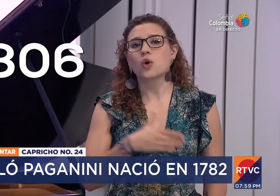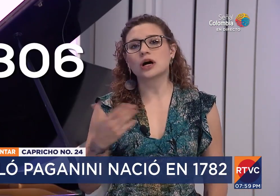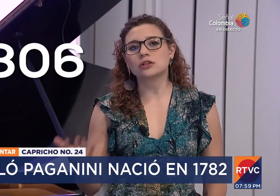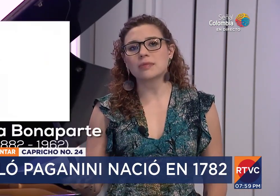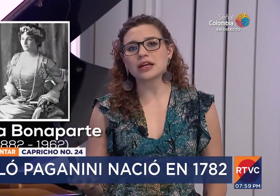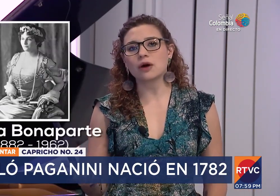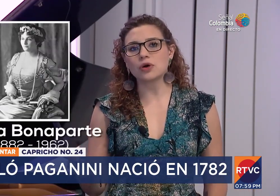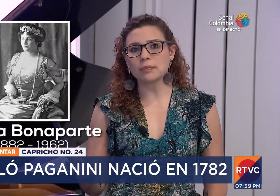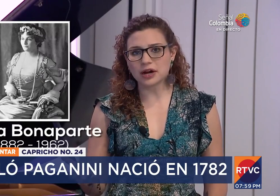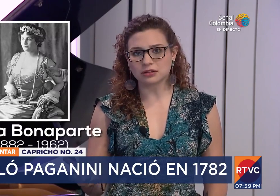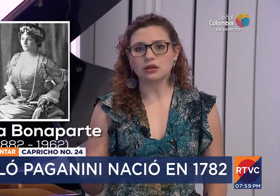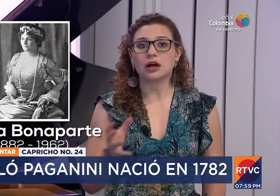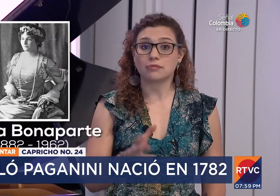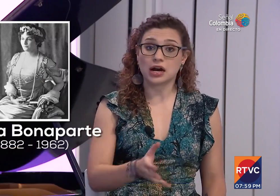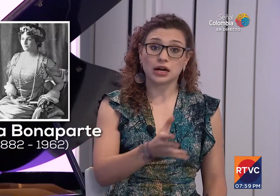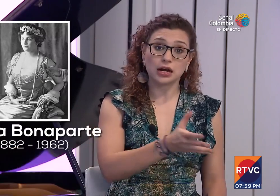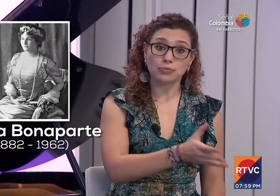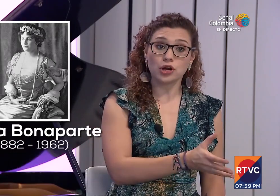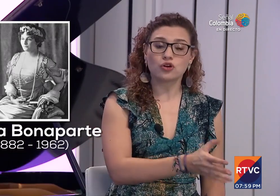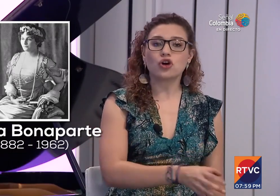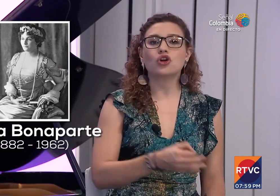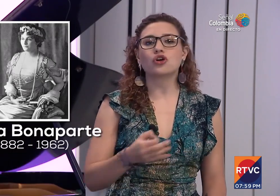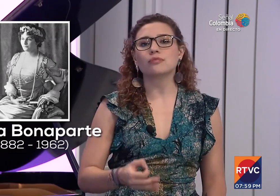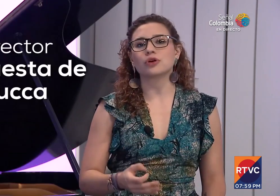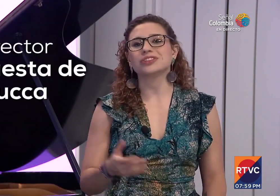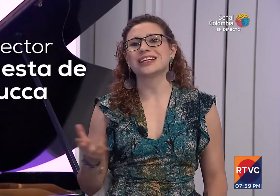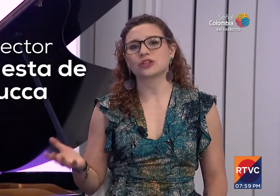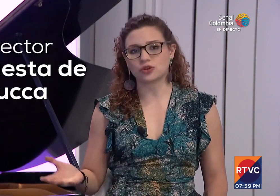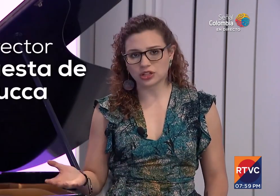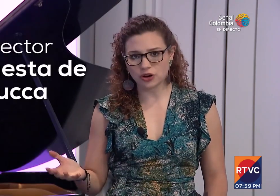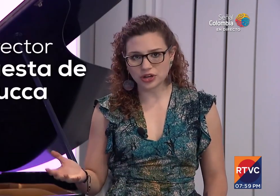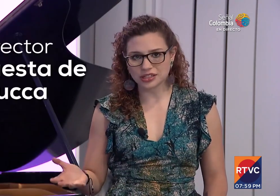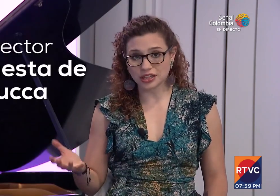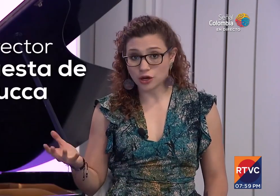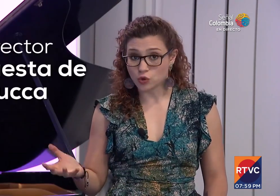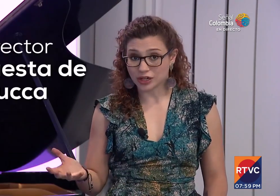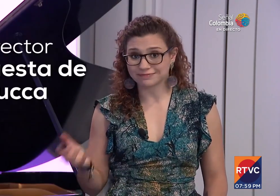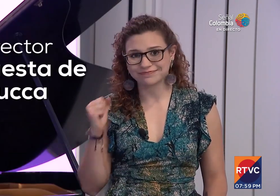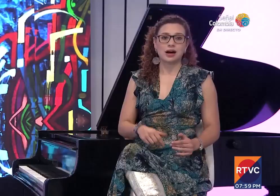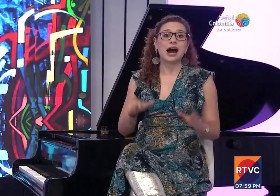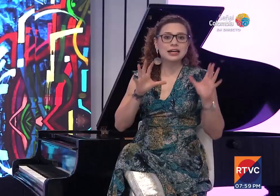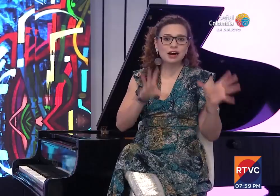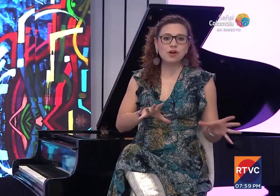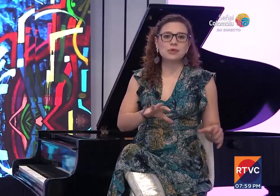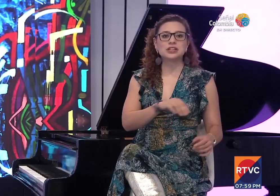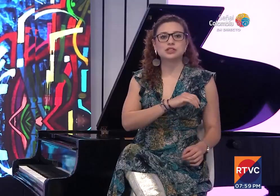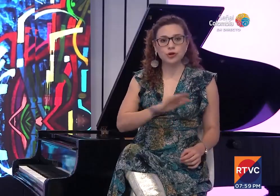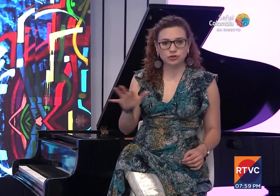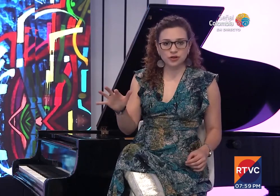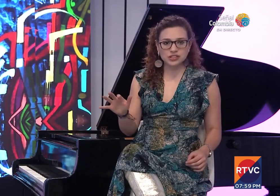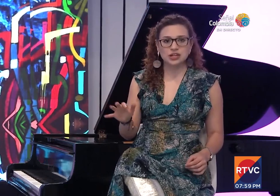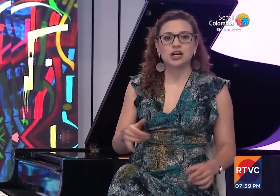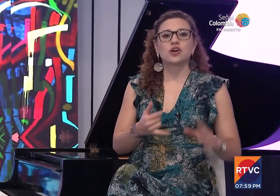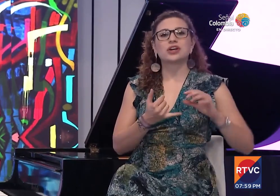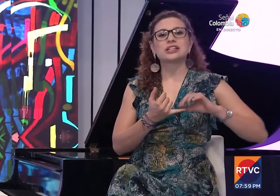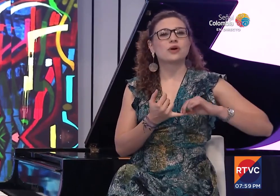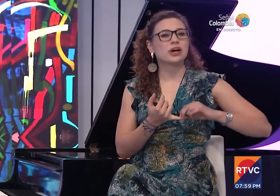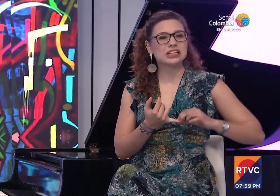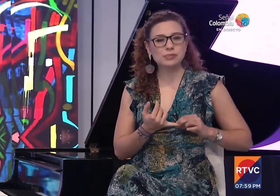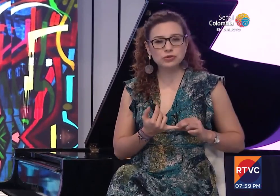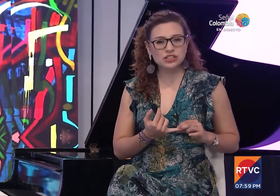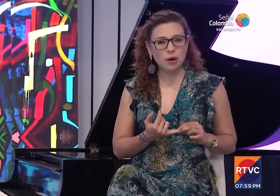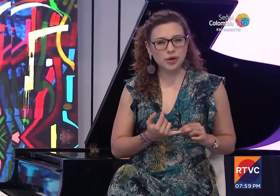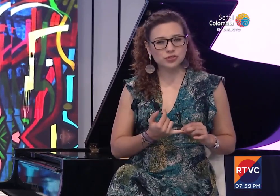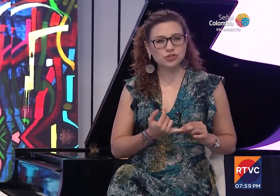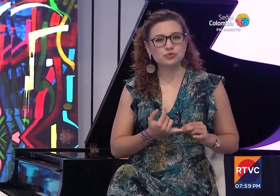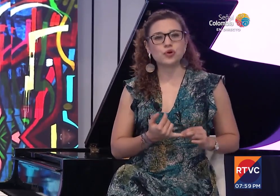1806 cuando María Bonaparte, la hermana de Napoleón, lo nombró director de la orquesta de Lucca. Ahí la fama se disparó otra vez. Los